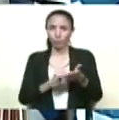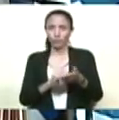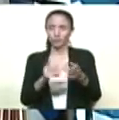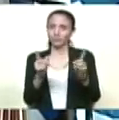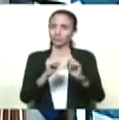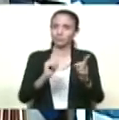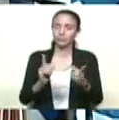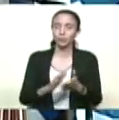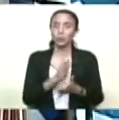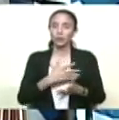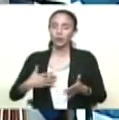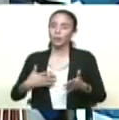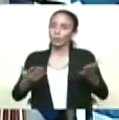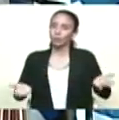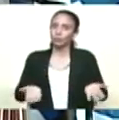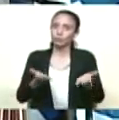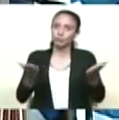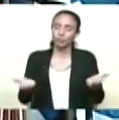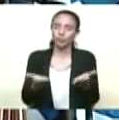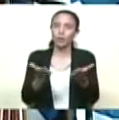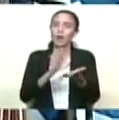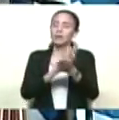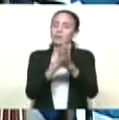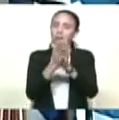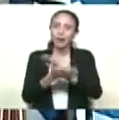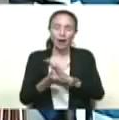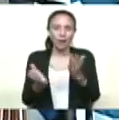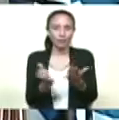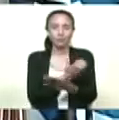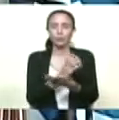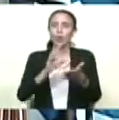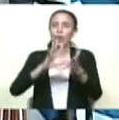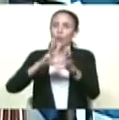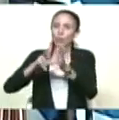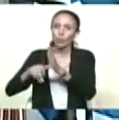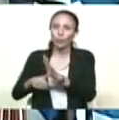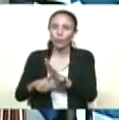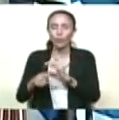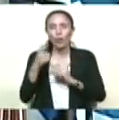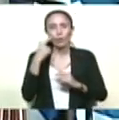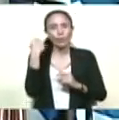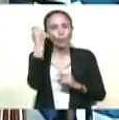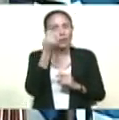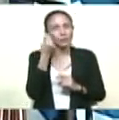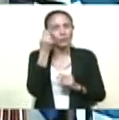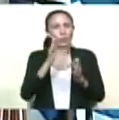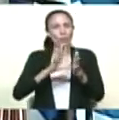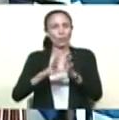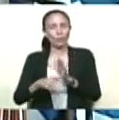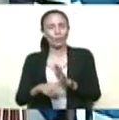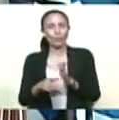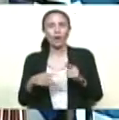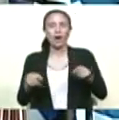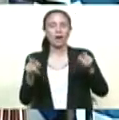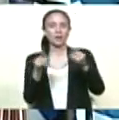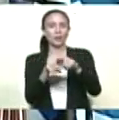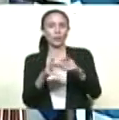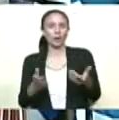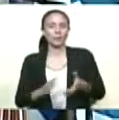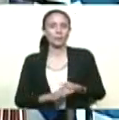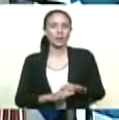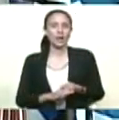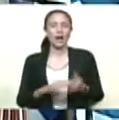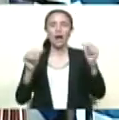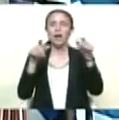sacarle ventaja sino para desmantelar estas mafias que yo las es calificado actúan similar idéntica a los